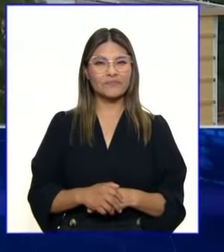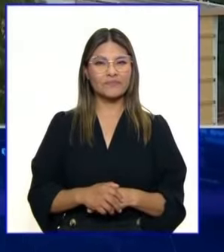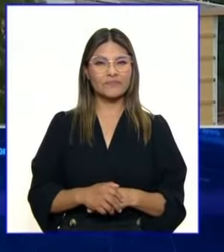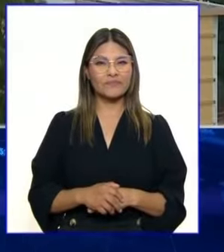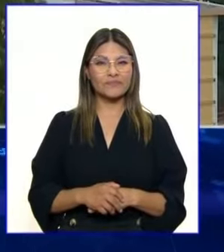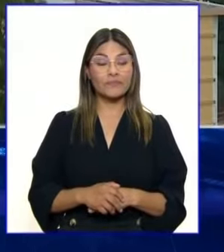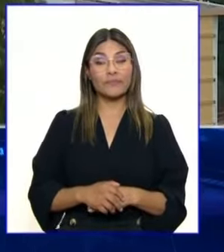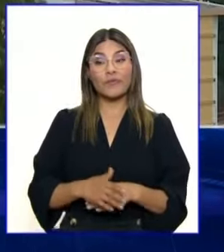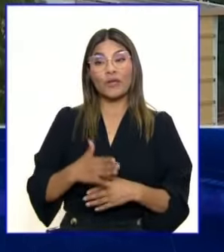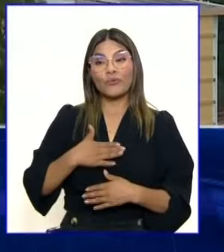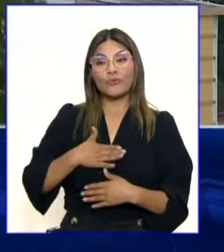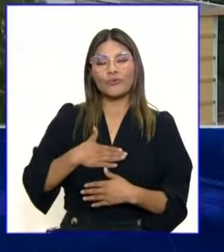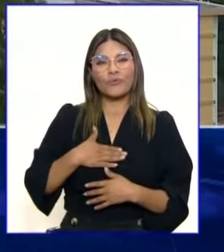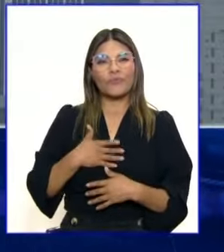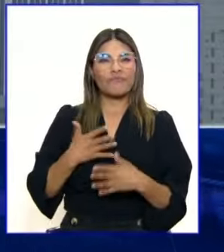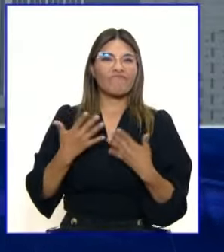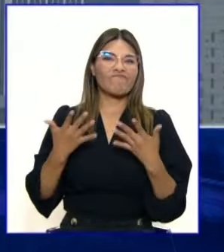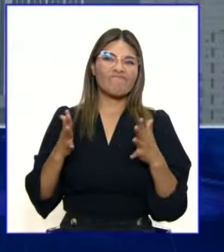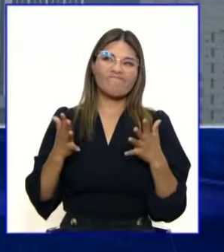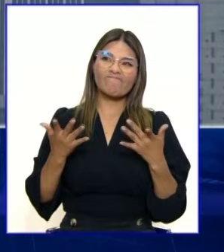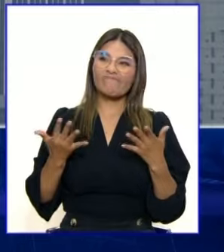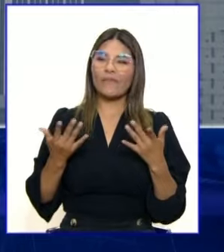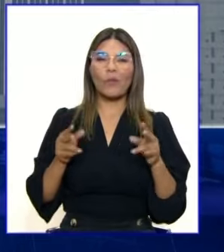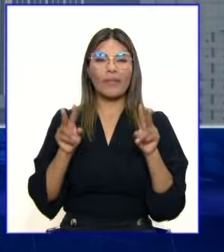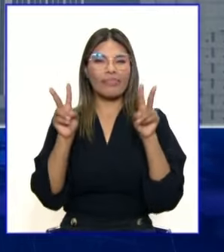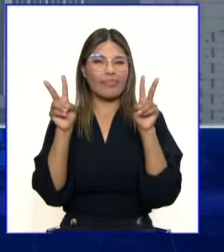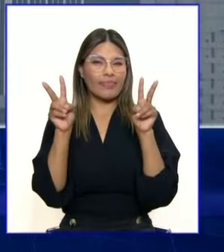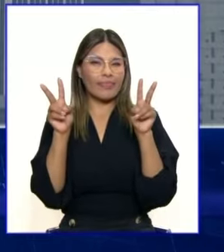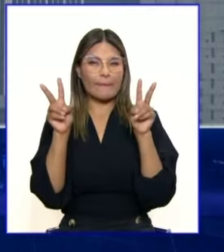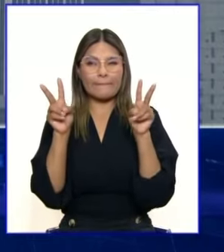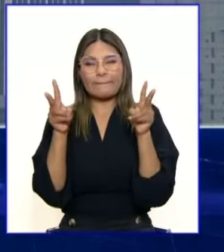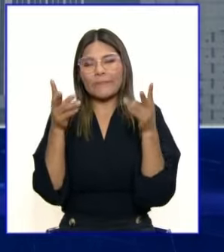yo no quiero decir que, digamos, el tema